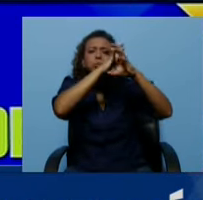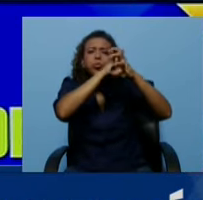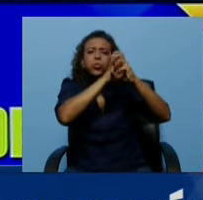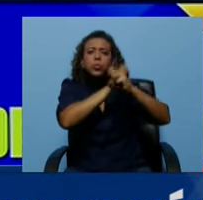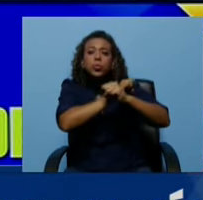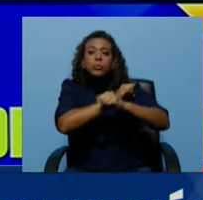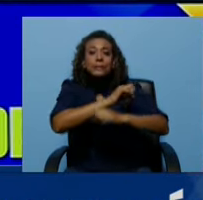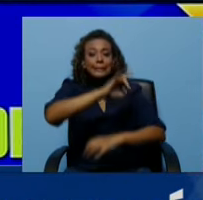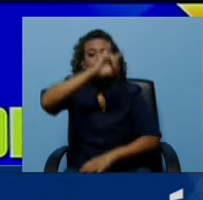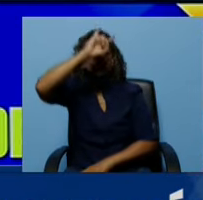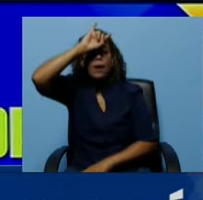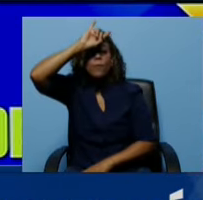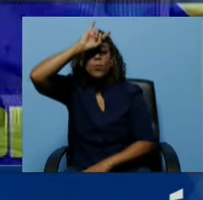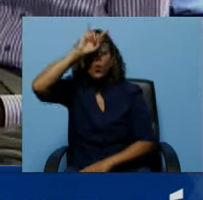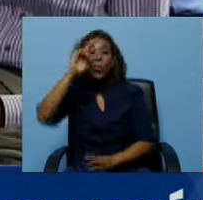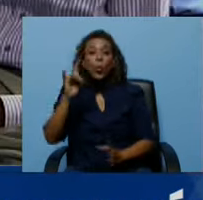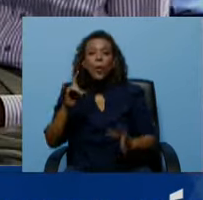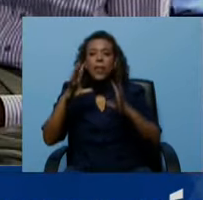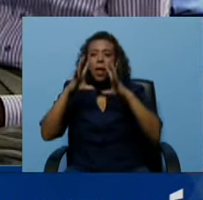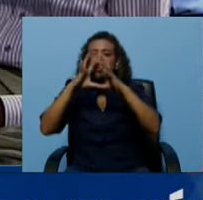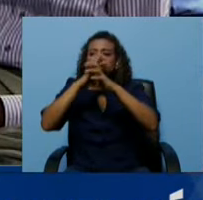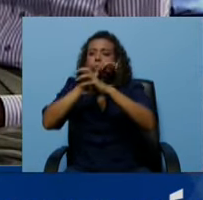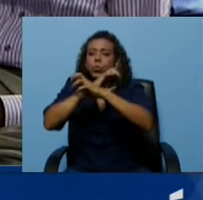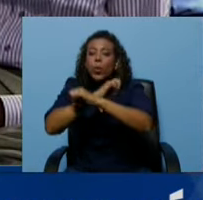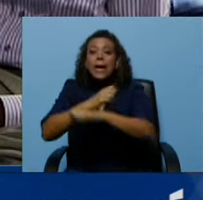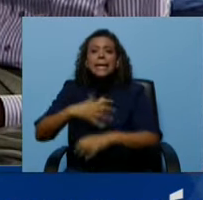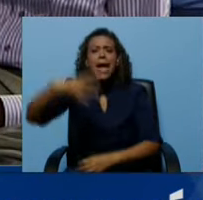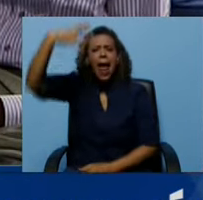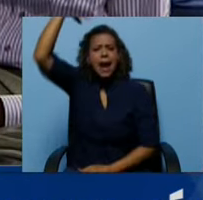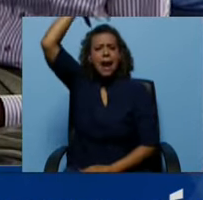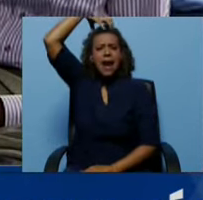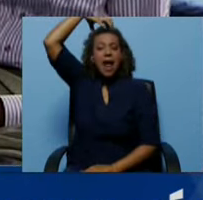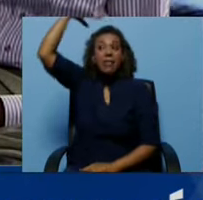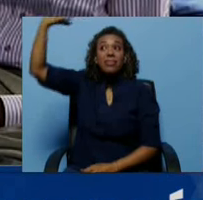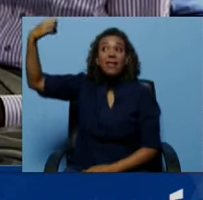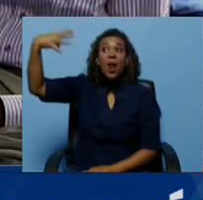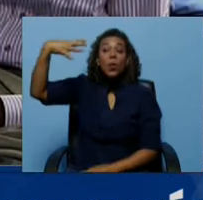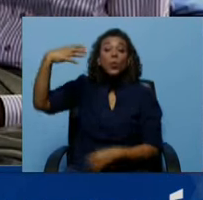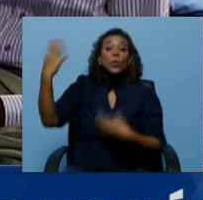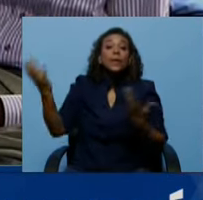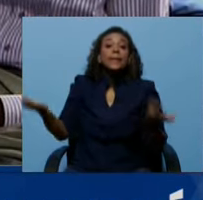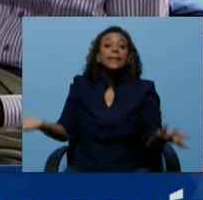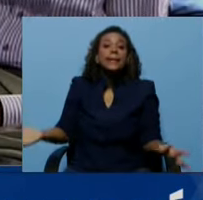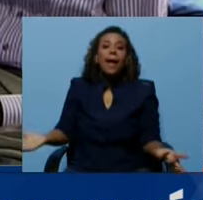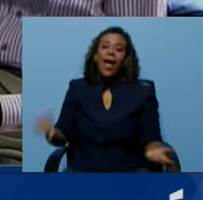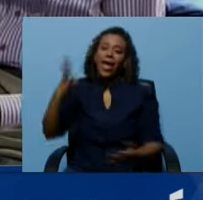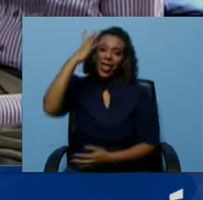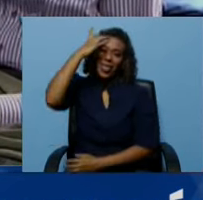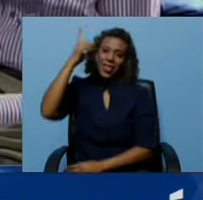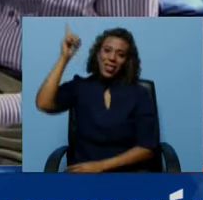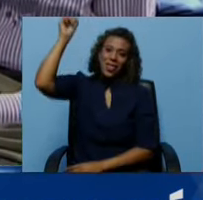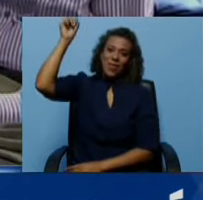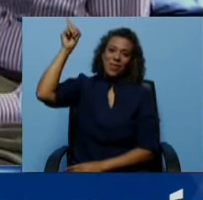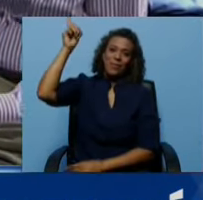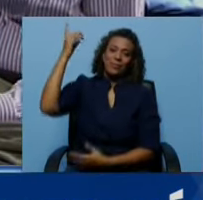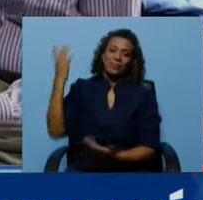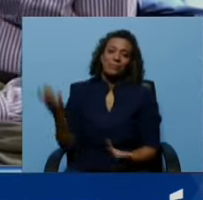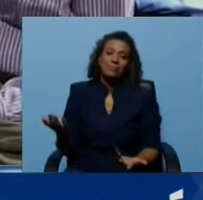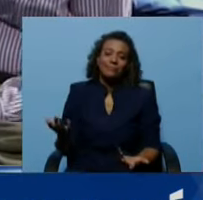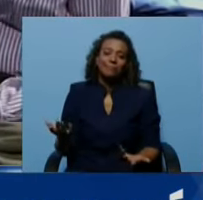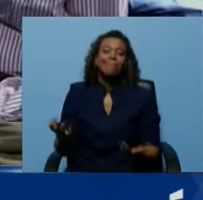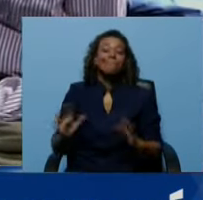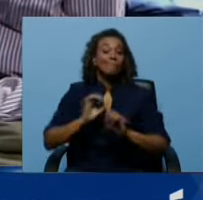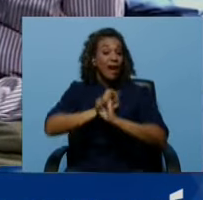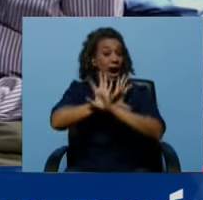El diablo. ¿Y quién es el rey de la luz? Nuestro Señor. Así